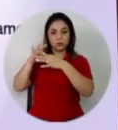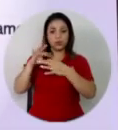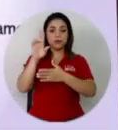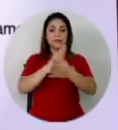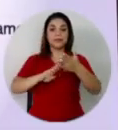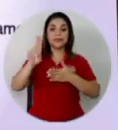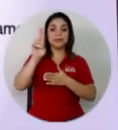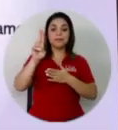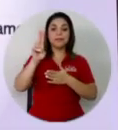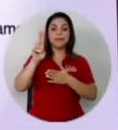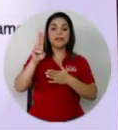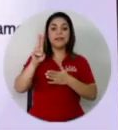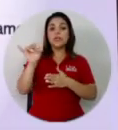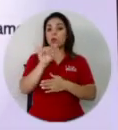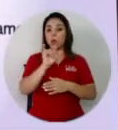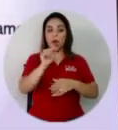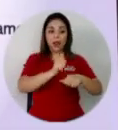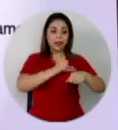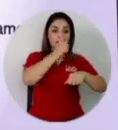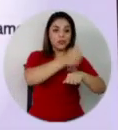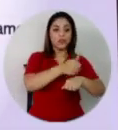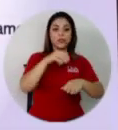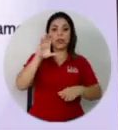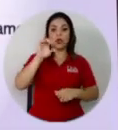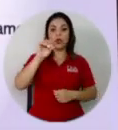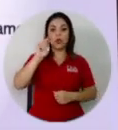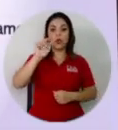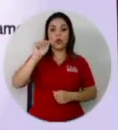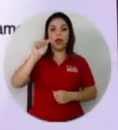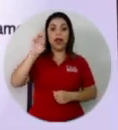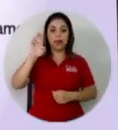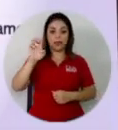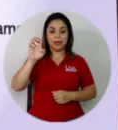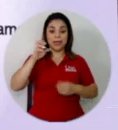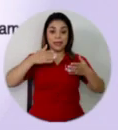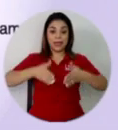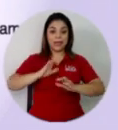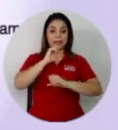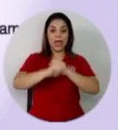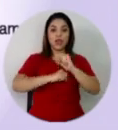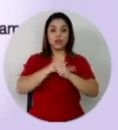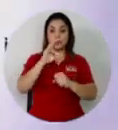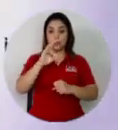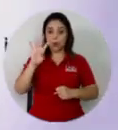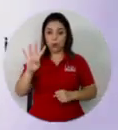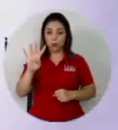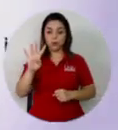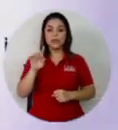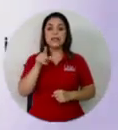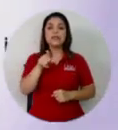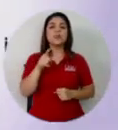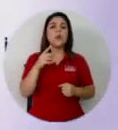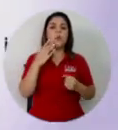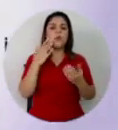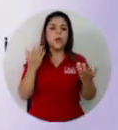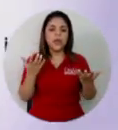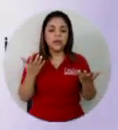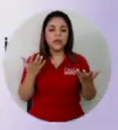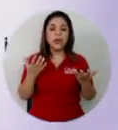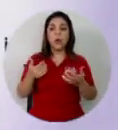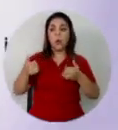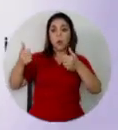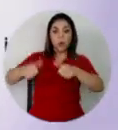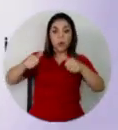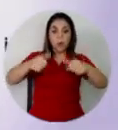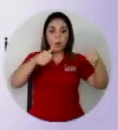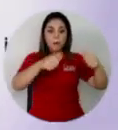creación misma de CONARE. CONARE nace en el año 74 mediante un convenio de las universidades existentes en